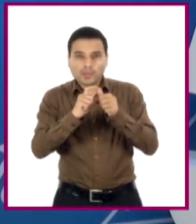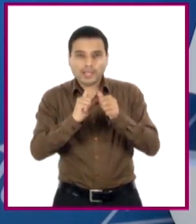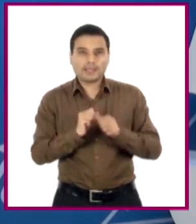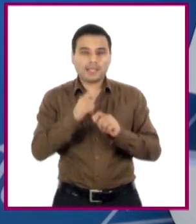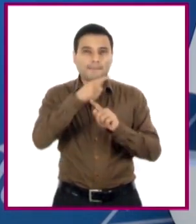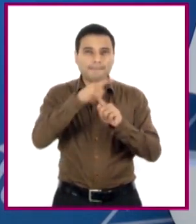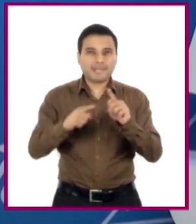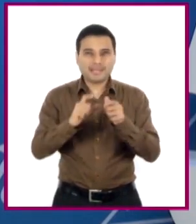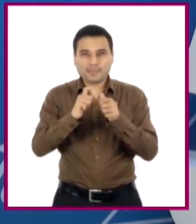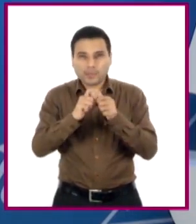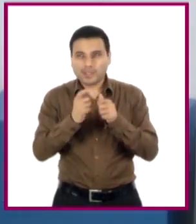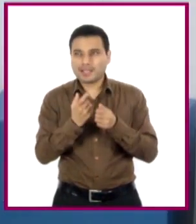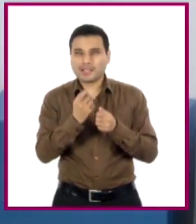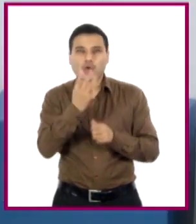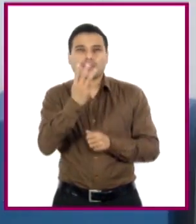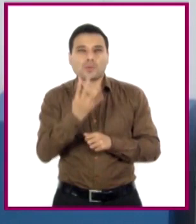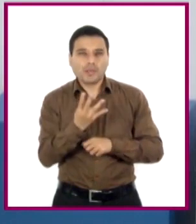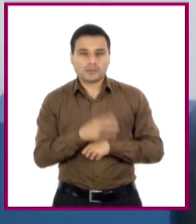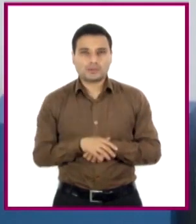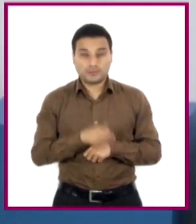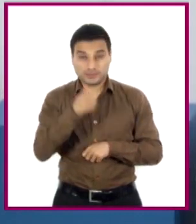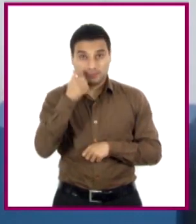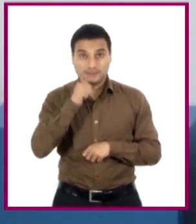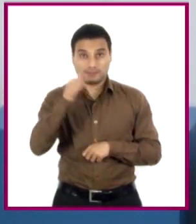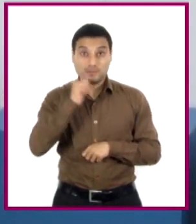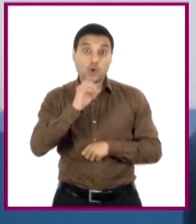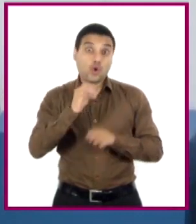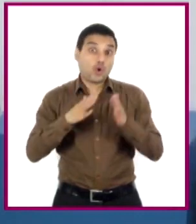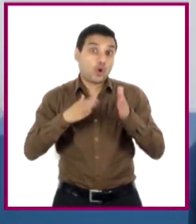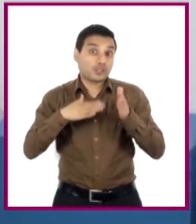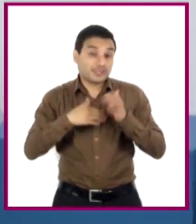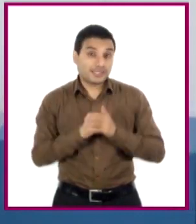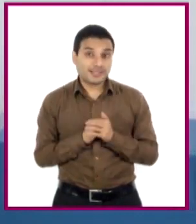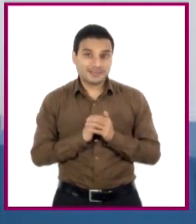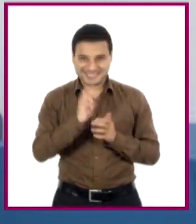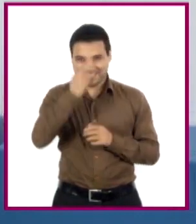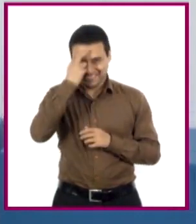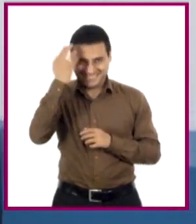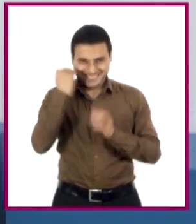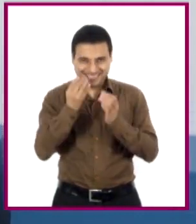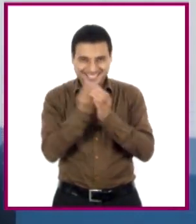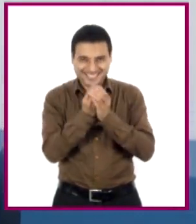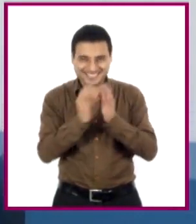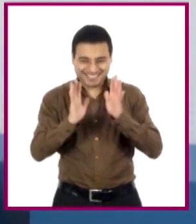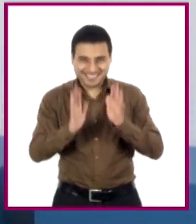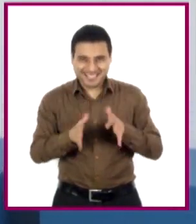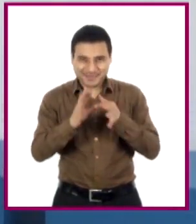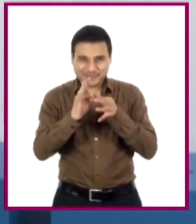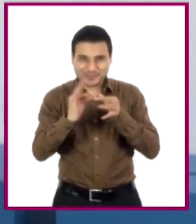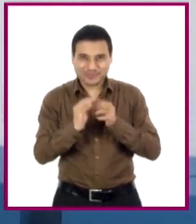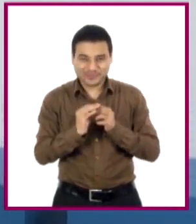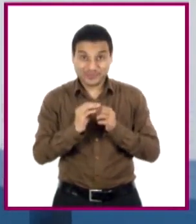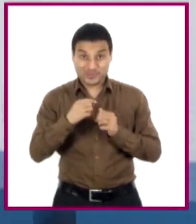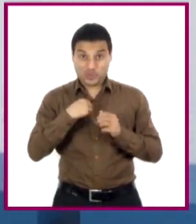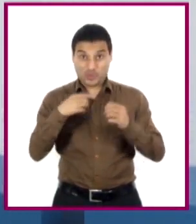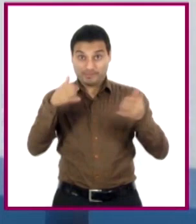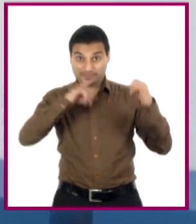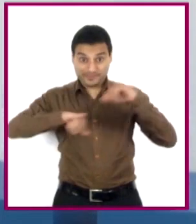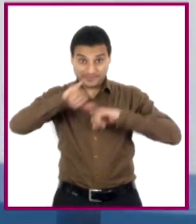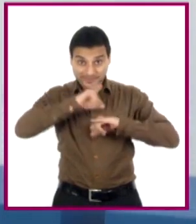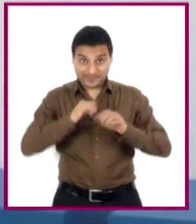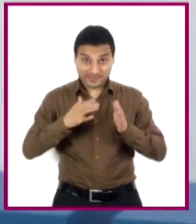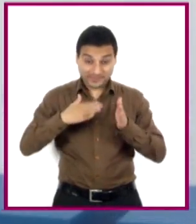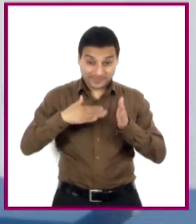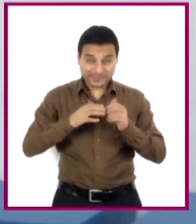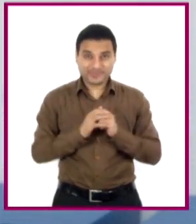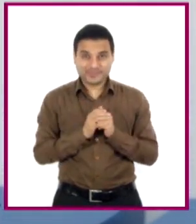o 3/4 pulgada. Claro, también en la cocina. Como lo vimos en la clase anterior, al preparar alguna receta pueden encontrarse